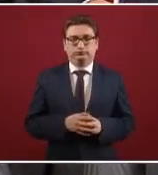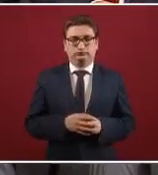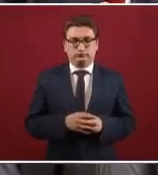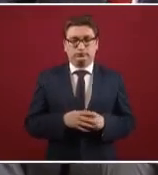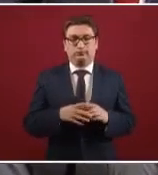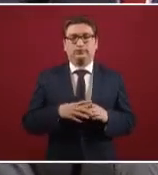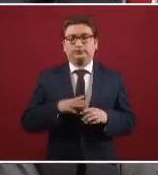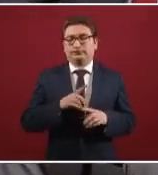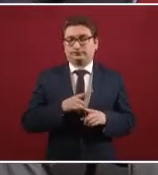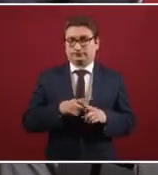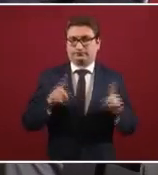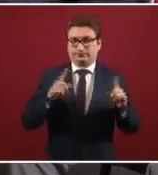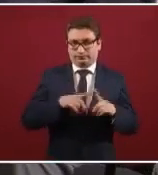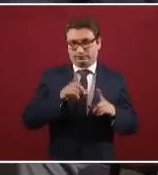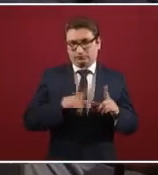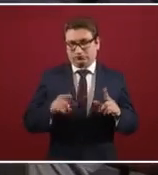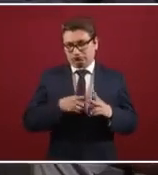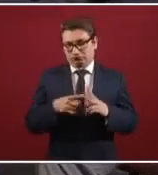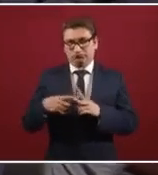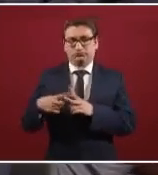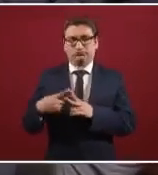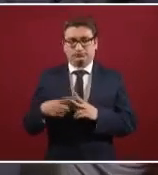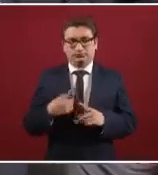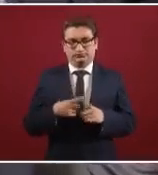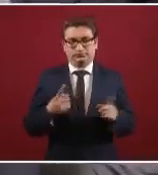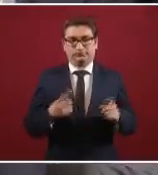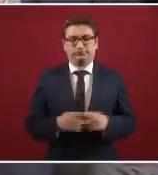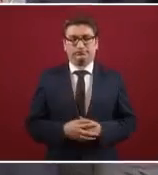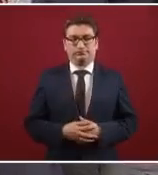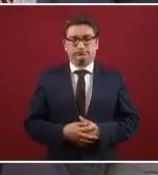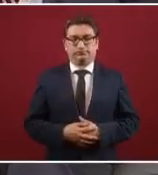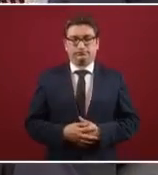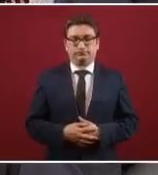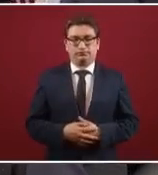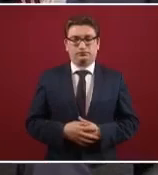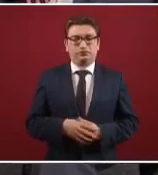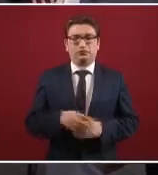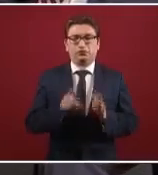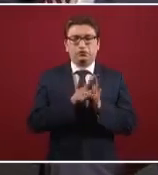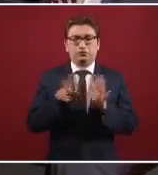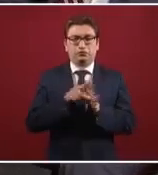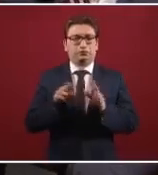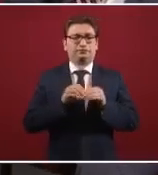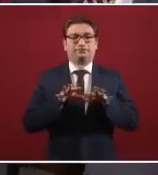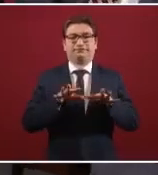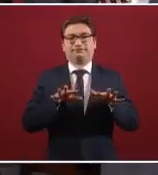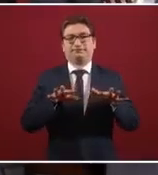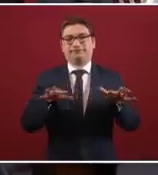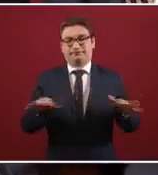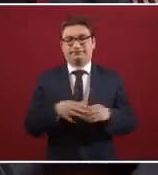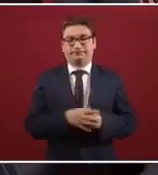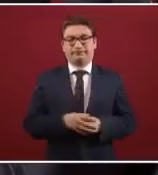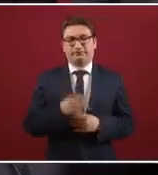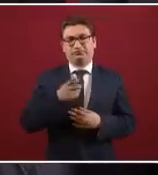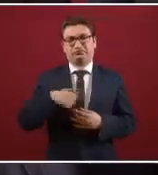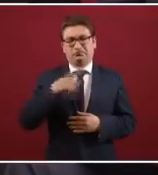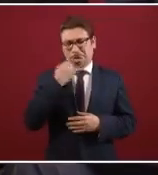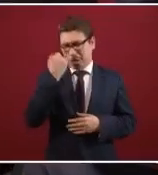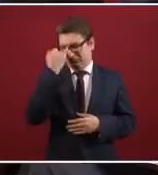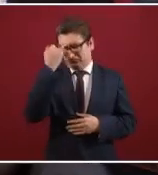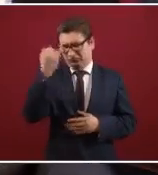distinto es otra cosa que en los medios lo que